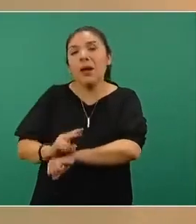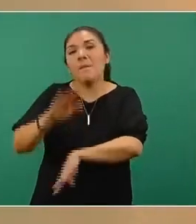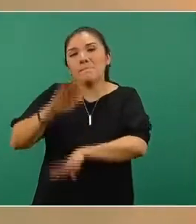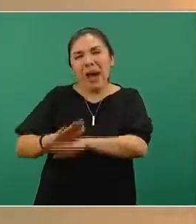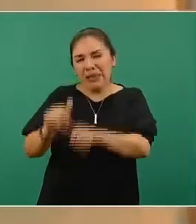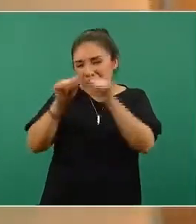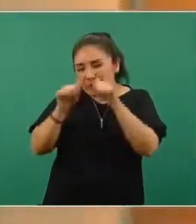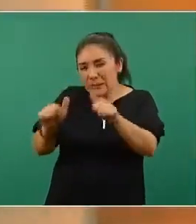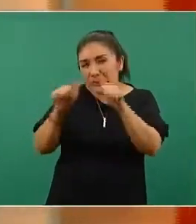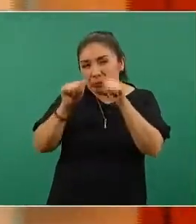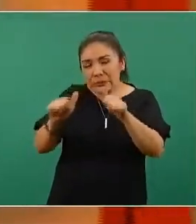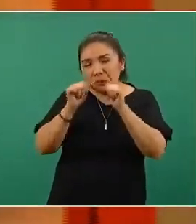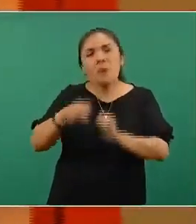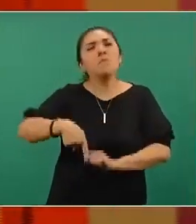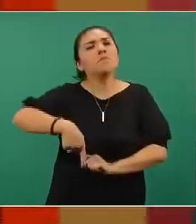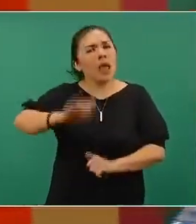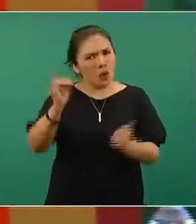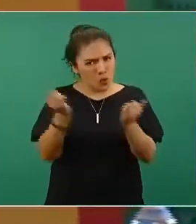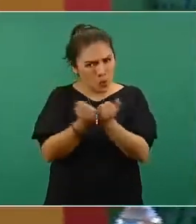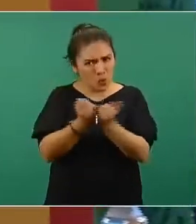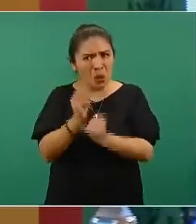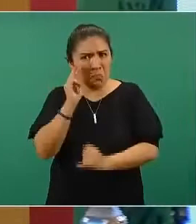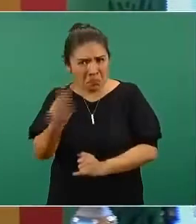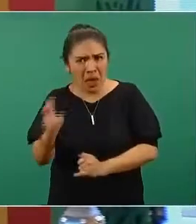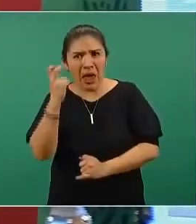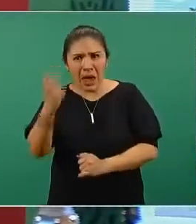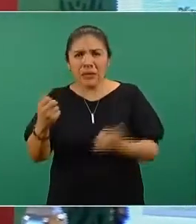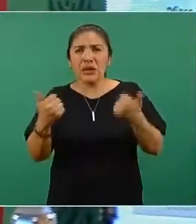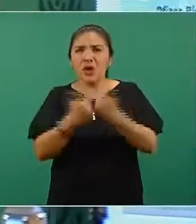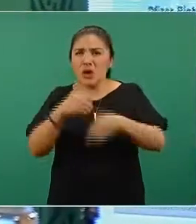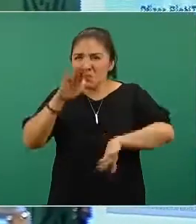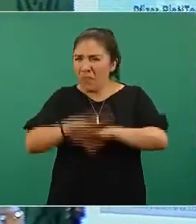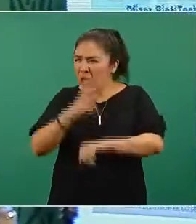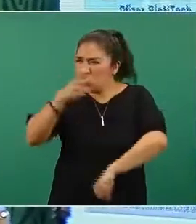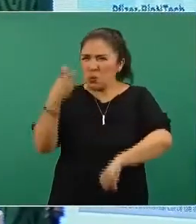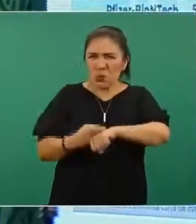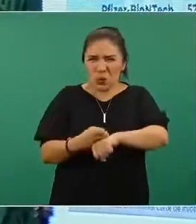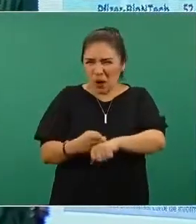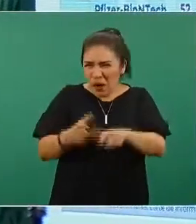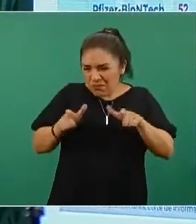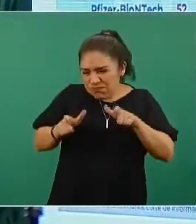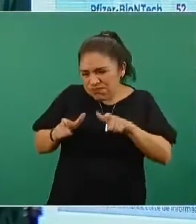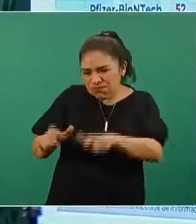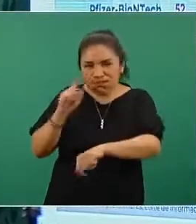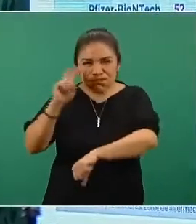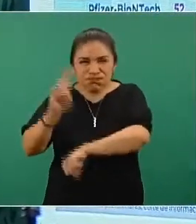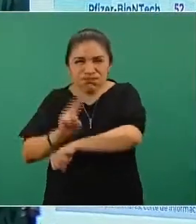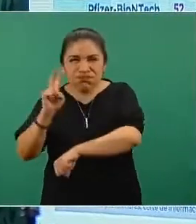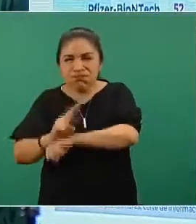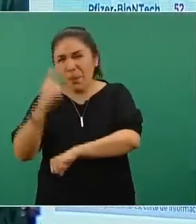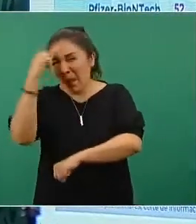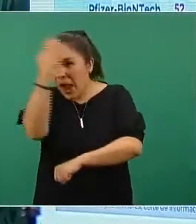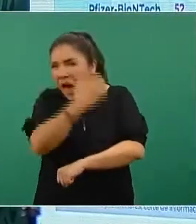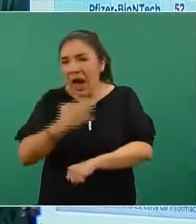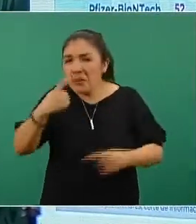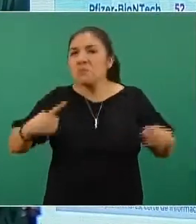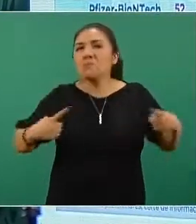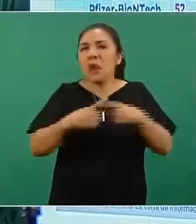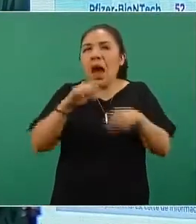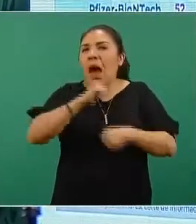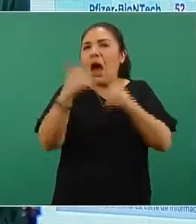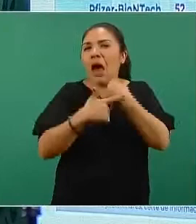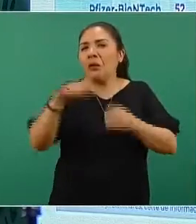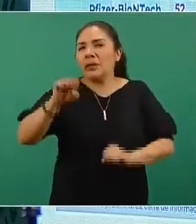cercana, pero aún así, y con este sistema reforzado de vigilancia o de farmacovigilancia que está buscando estos eventos adversos